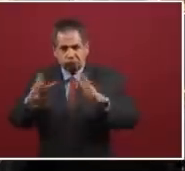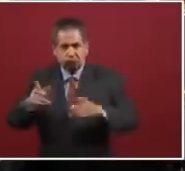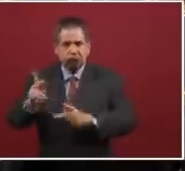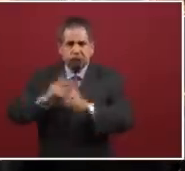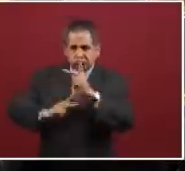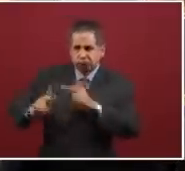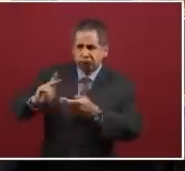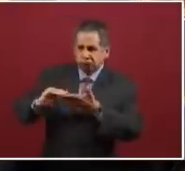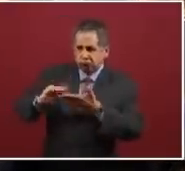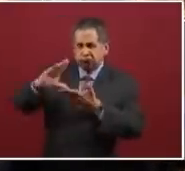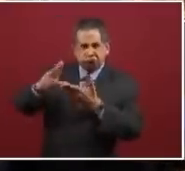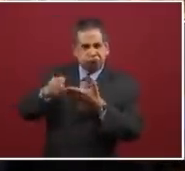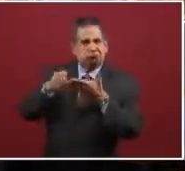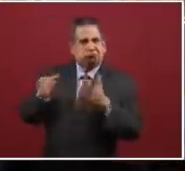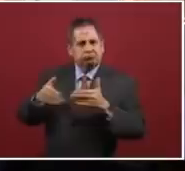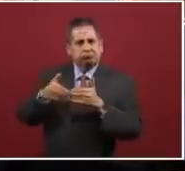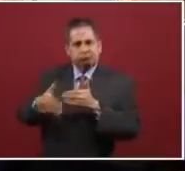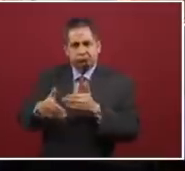créditos,